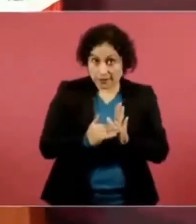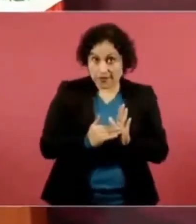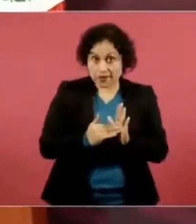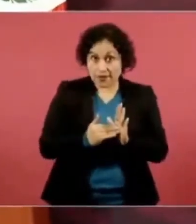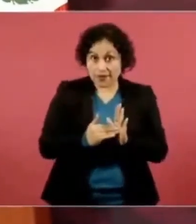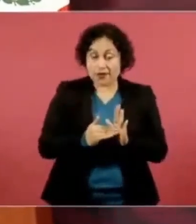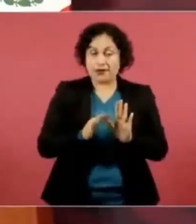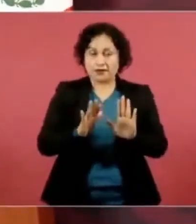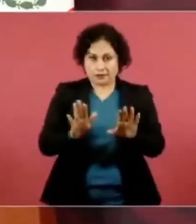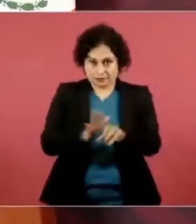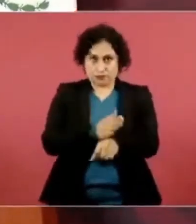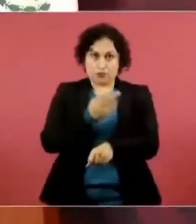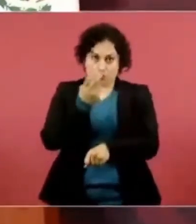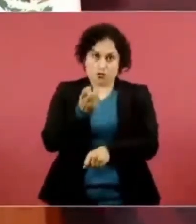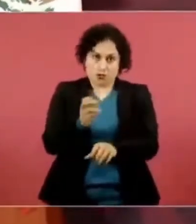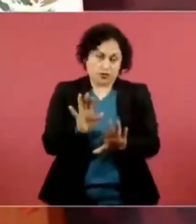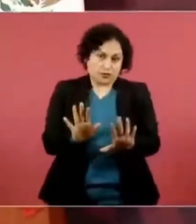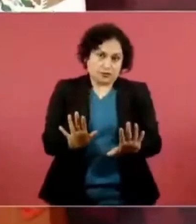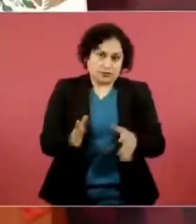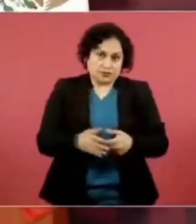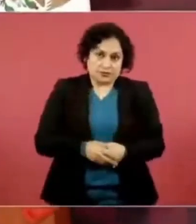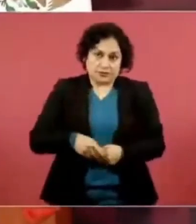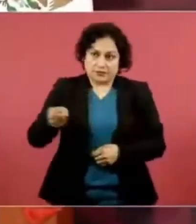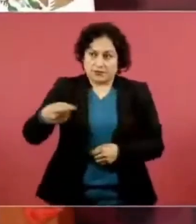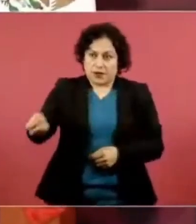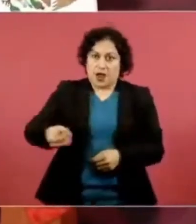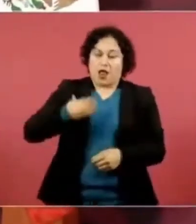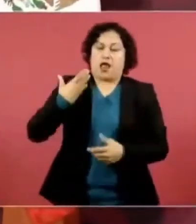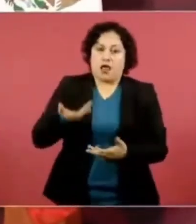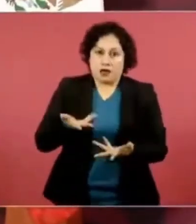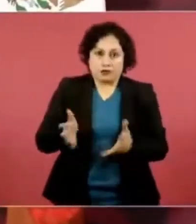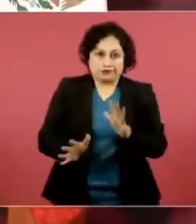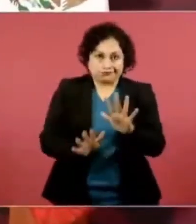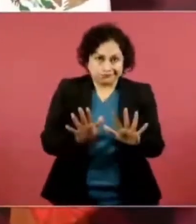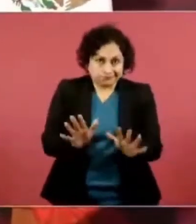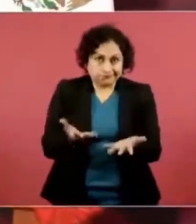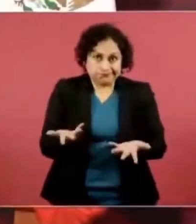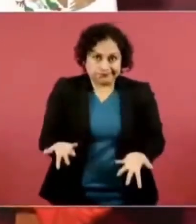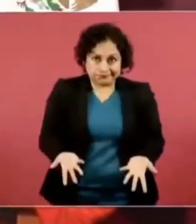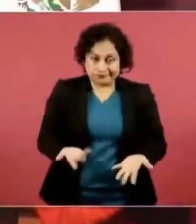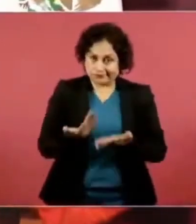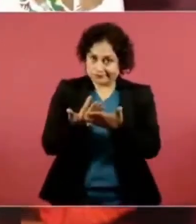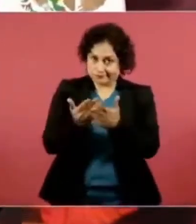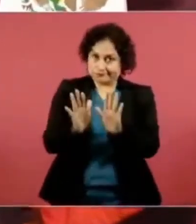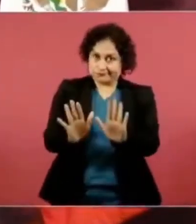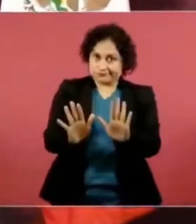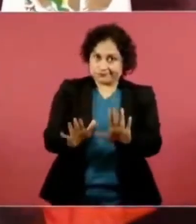Por eso, pero me avientas una así. O sea, espérate, o sea.